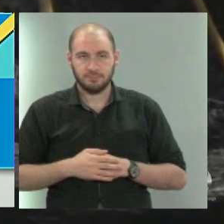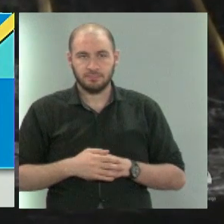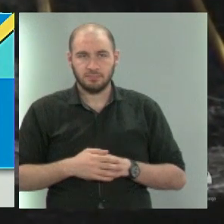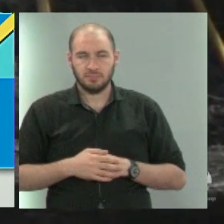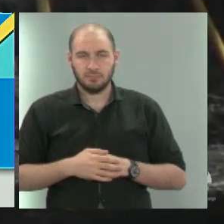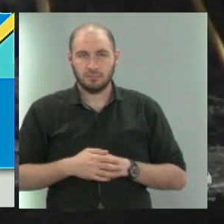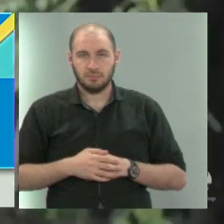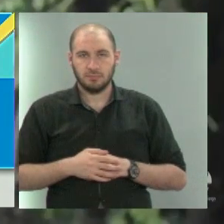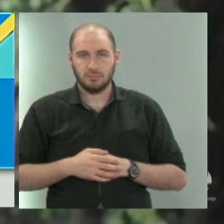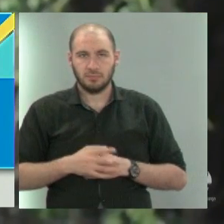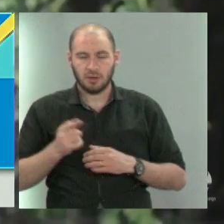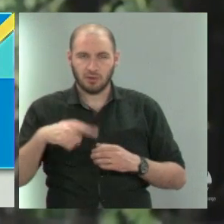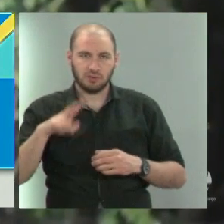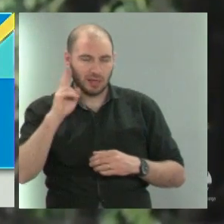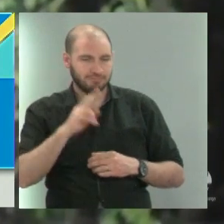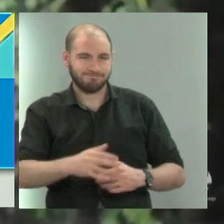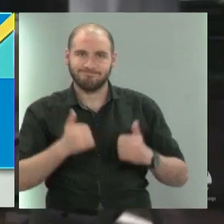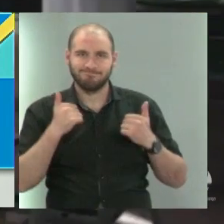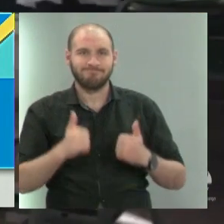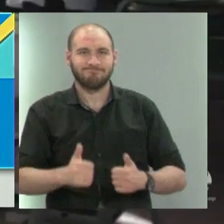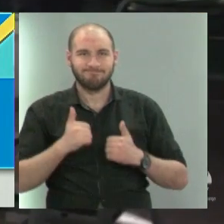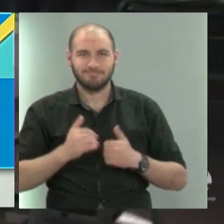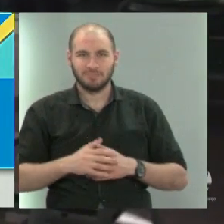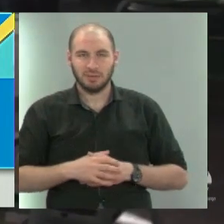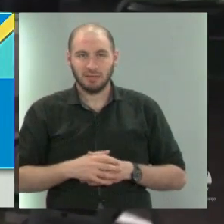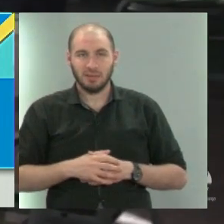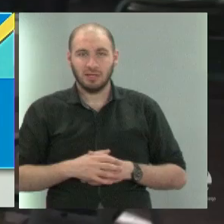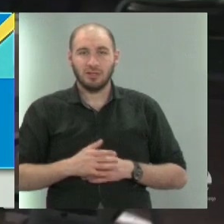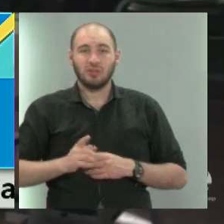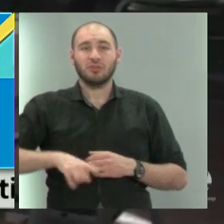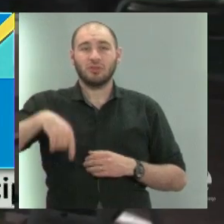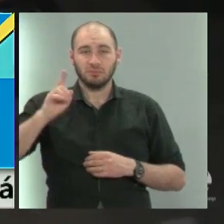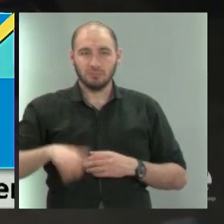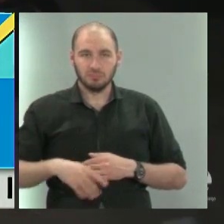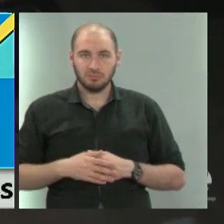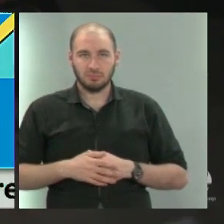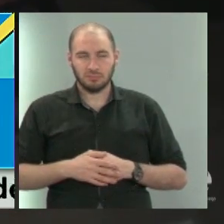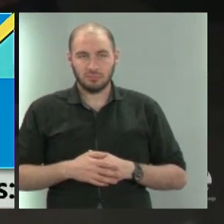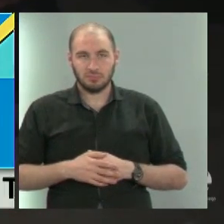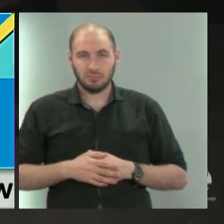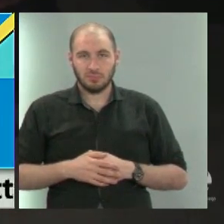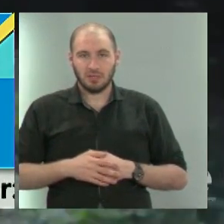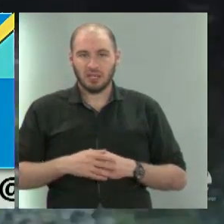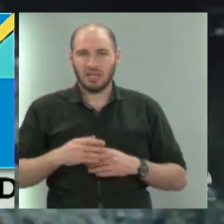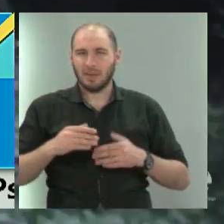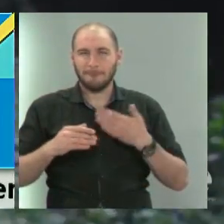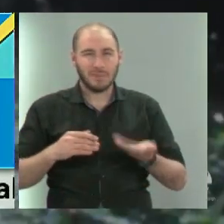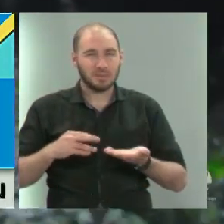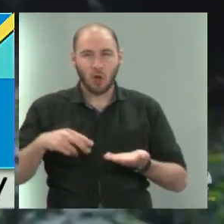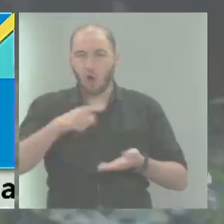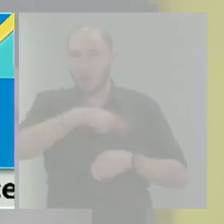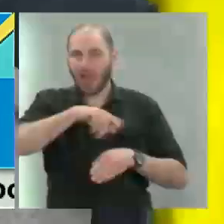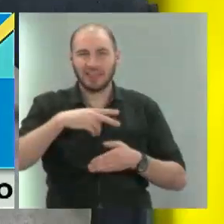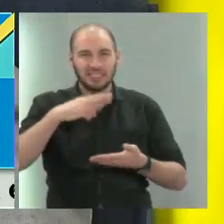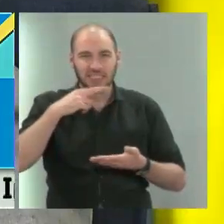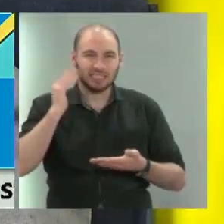Hemos visto maravillas. Están de las 24 horas del día, no menos de 17 horas,